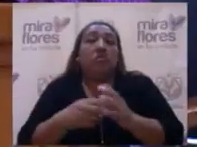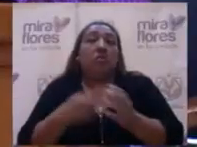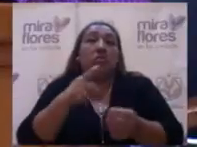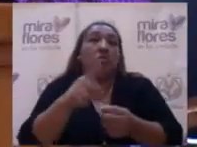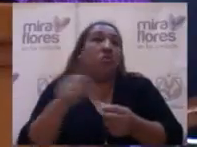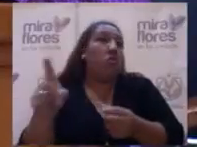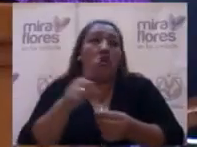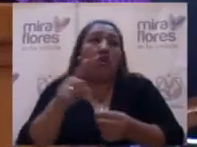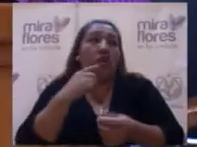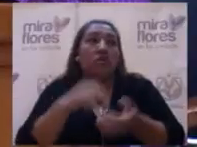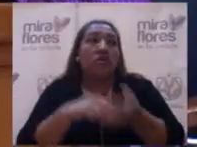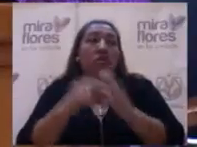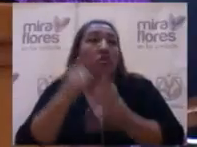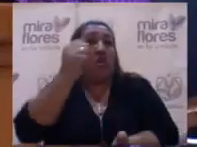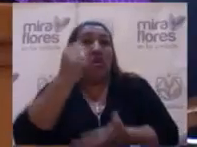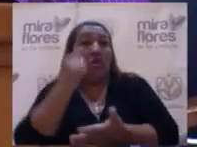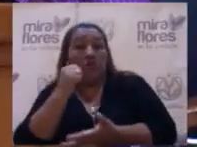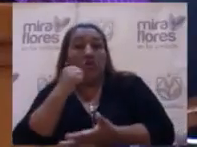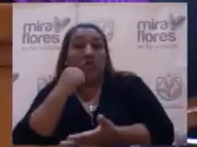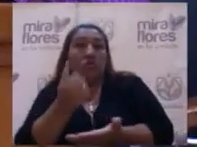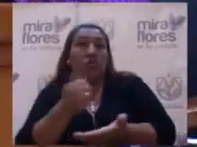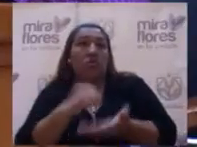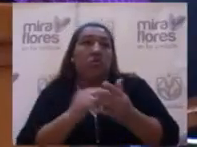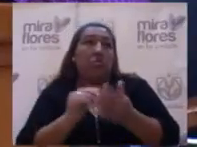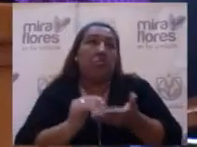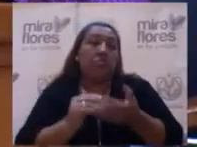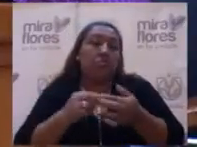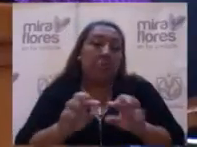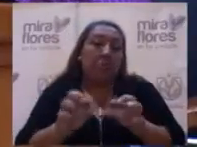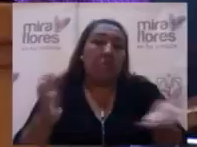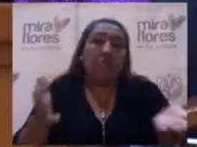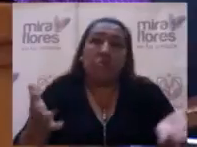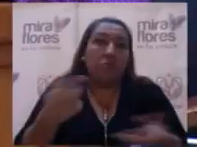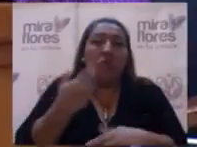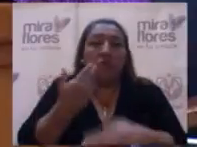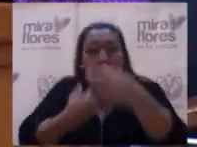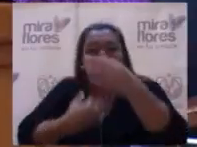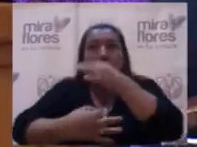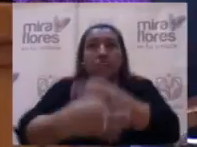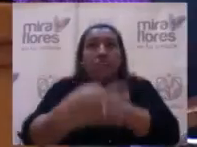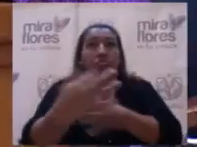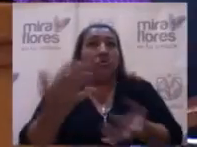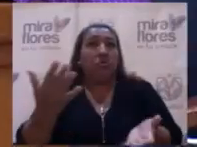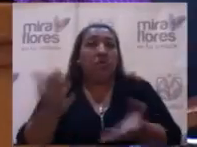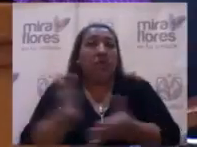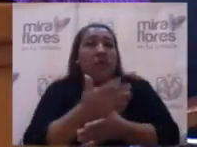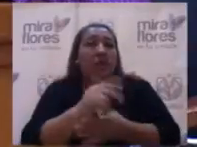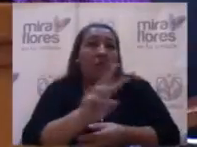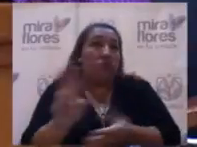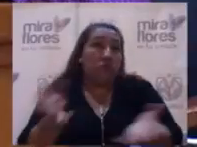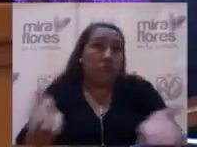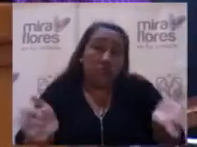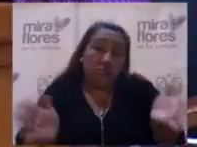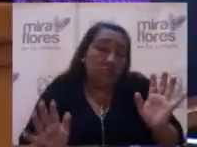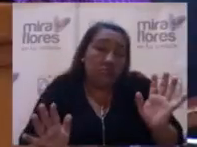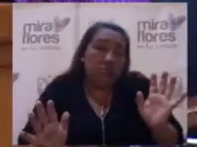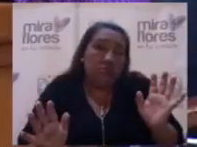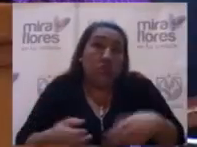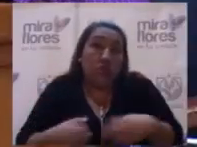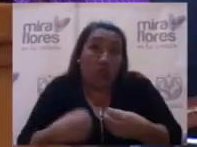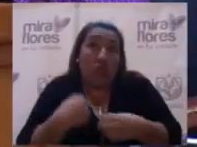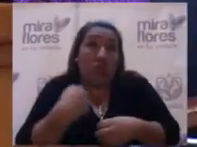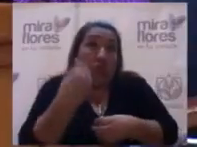que no es una donación, es un convenio, para mí es un convenio. Es una retribución entre ambos, ¿no? Yo te